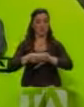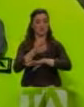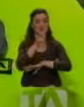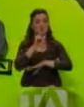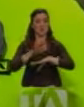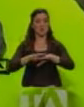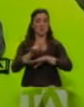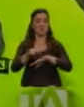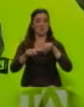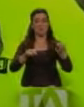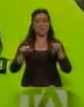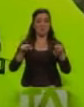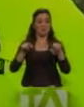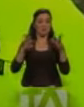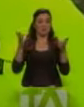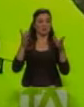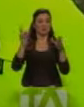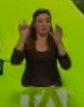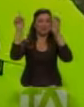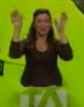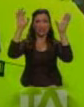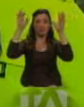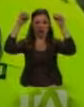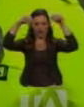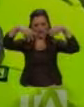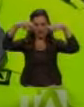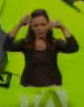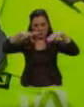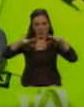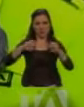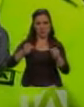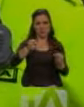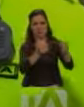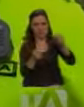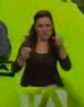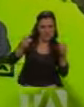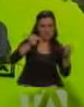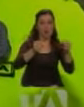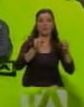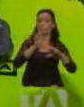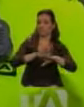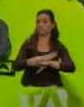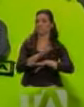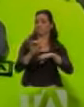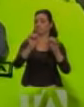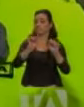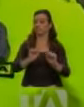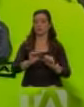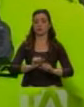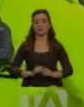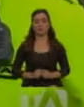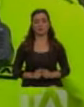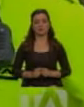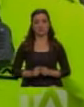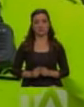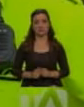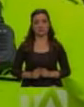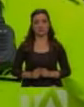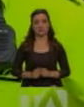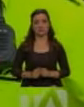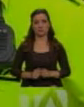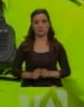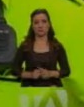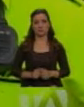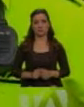responsabilidades. Vemos que está un clima bastante lluvioso, tal vez la calzada fue